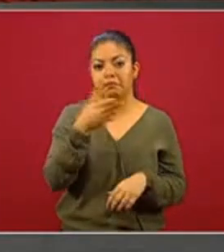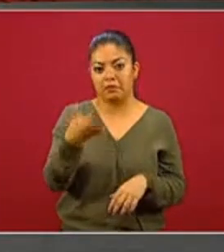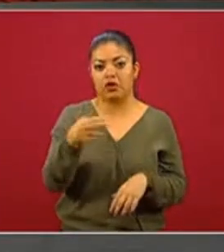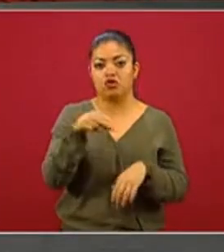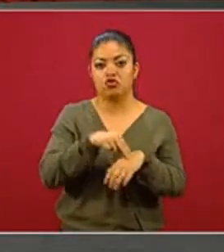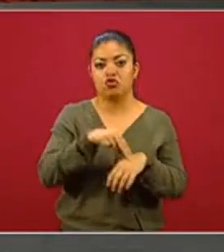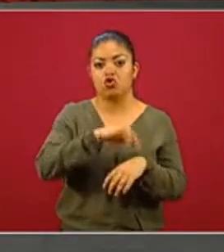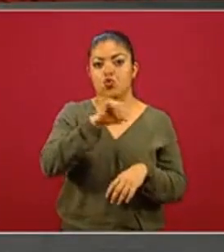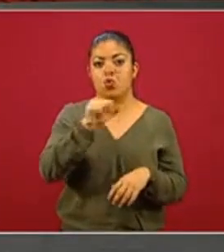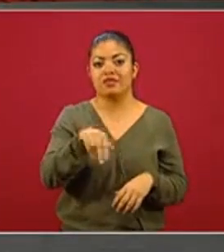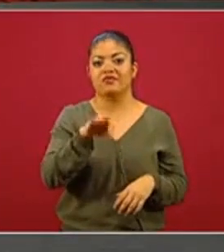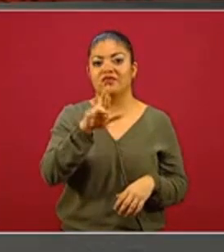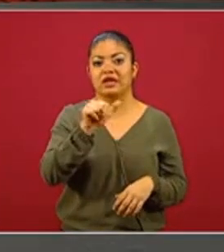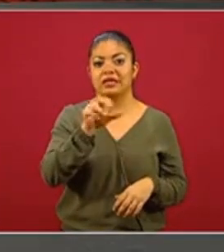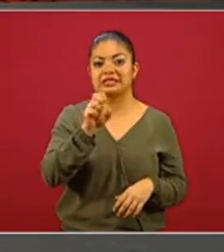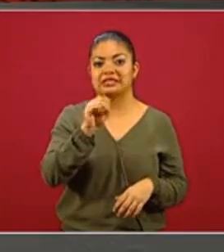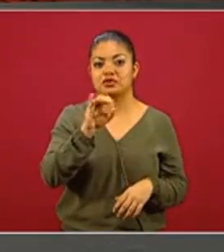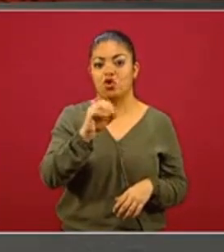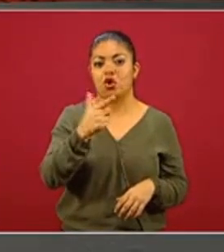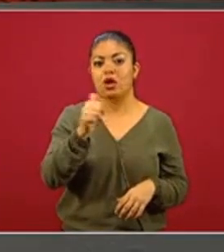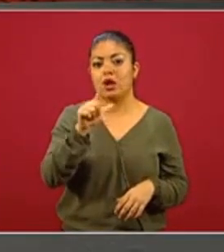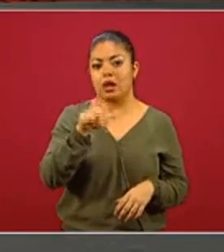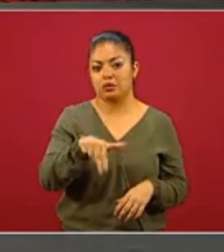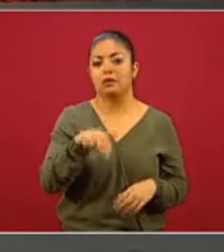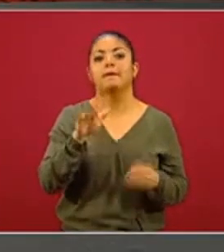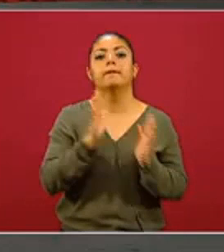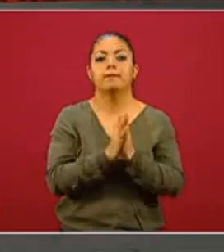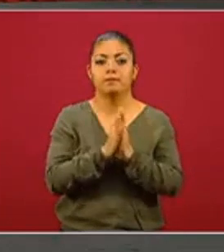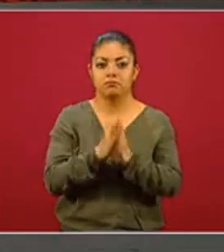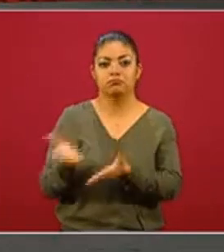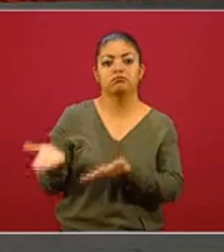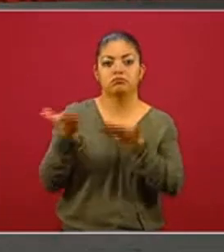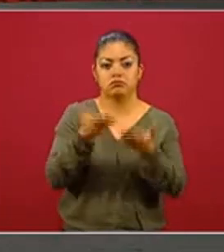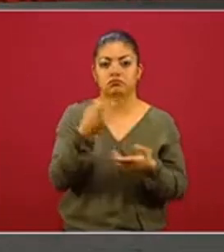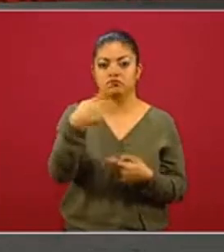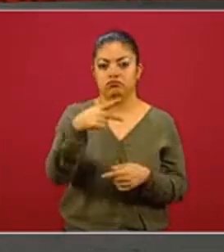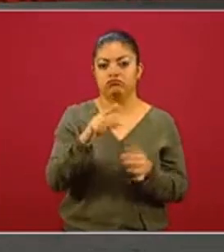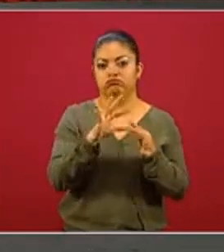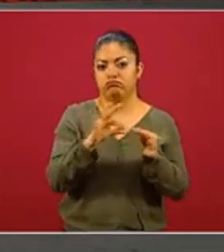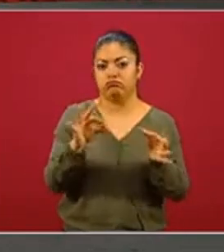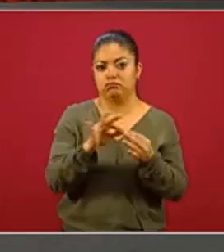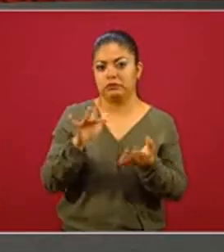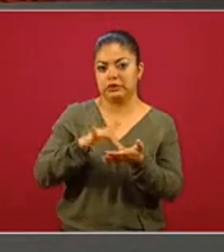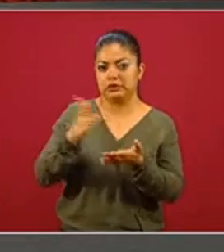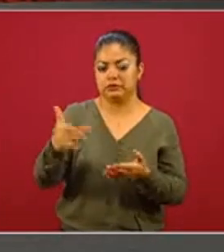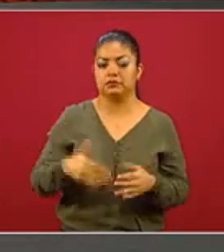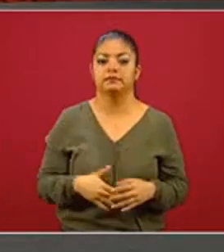Juan Francisco Galán que por favor nos haga favor de hacer su presentación. Gracias.